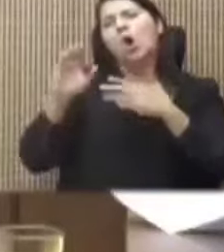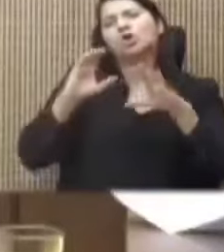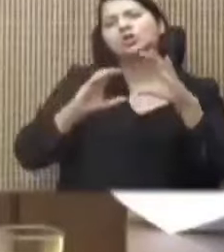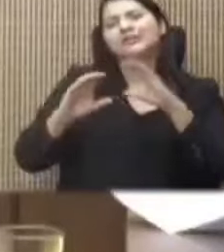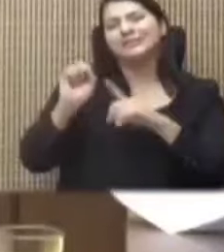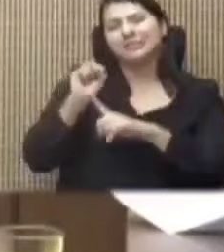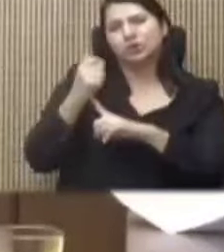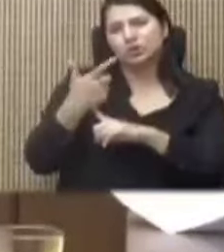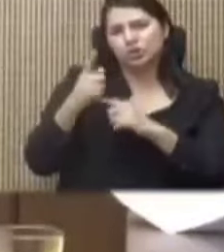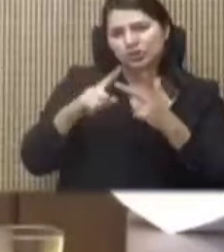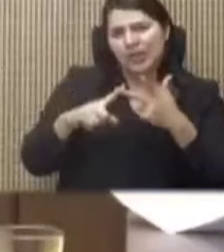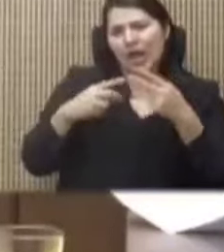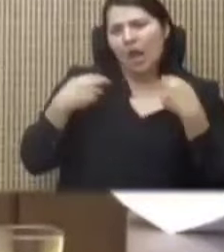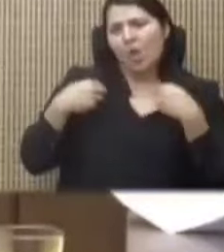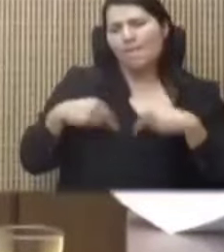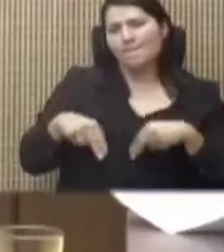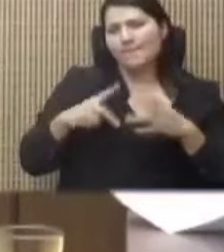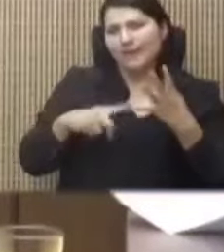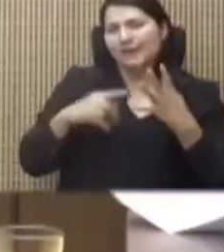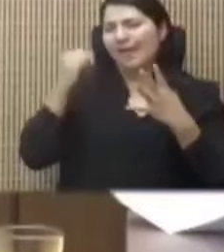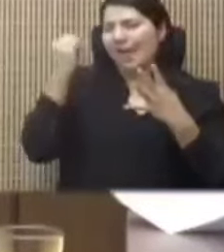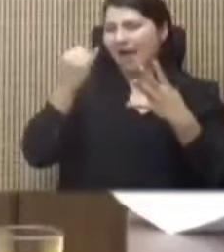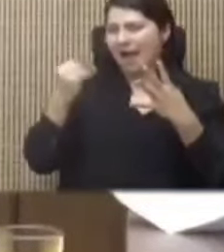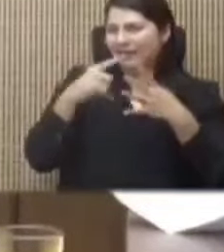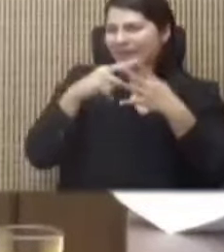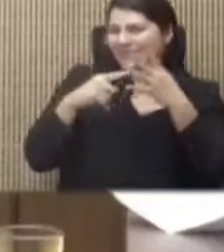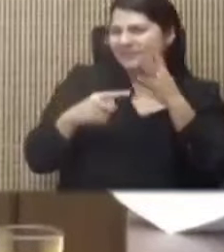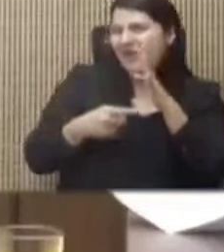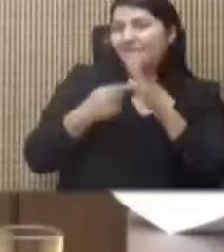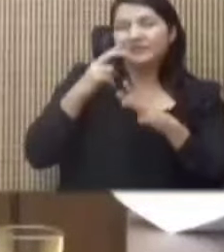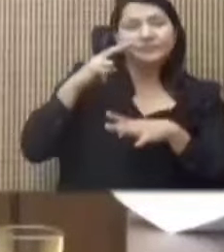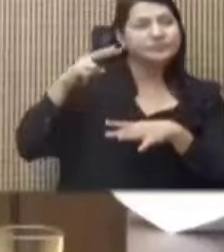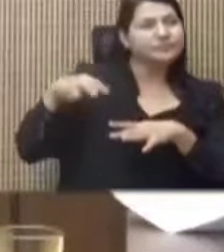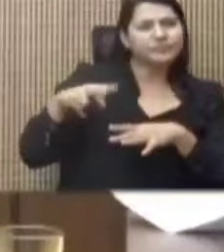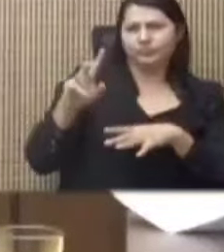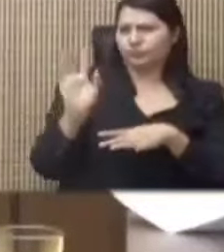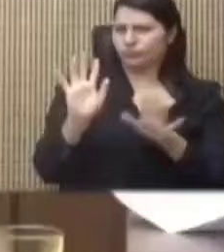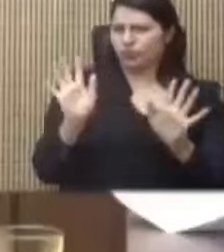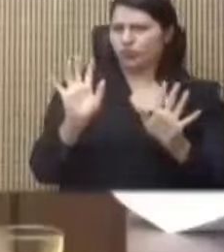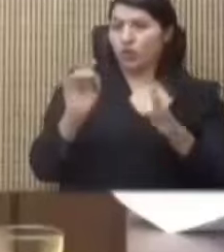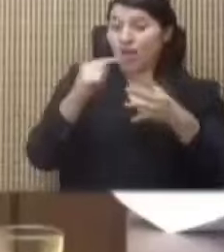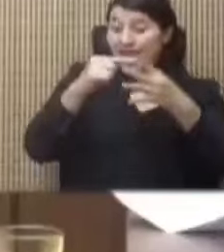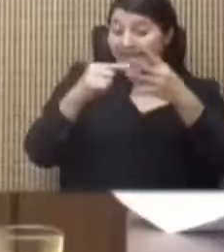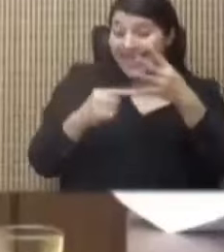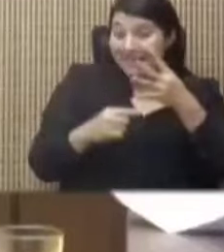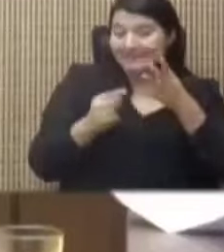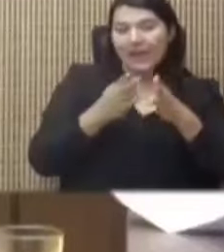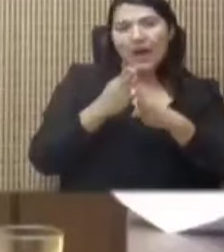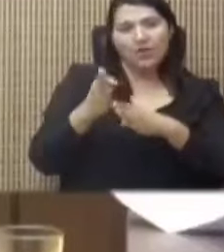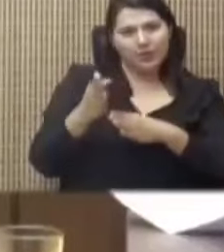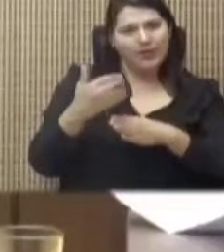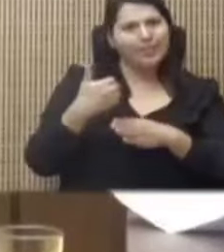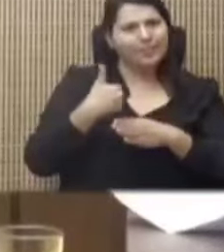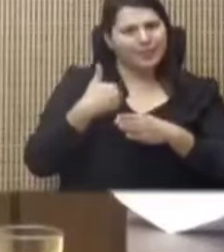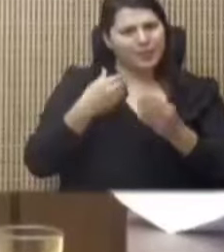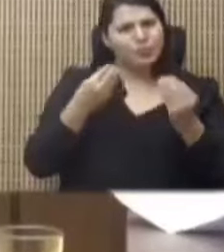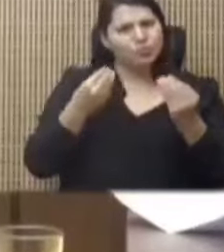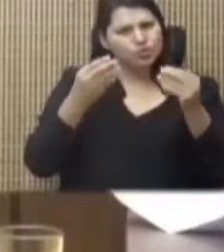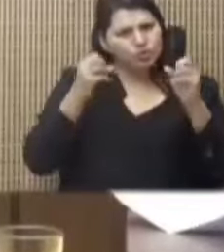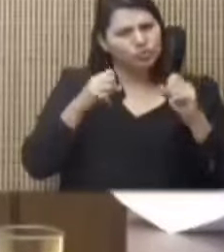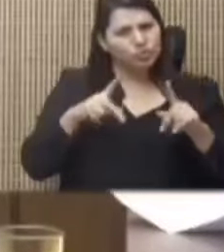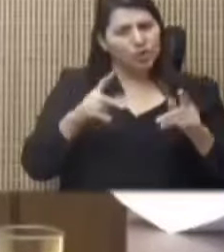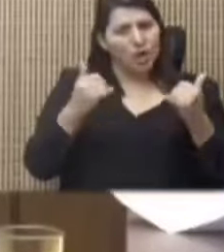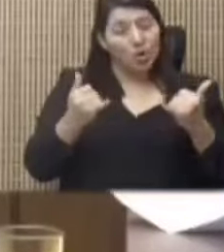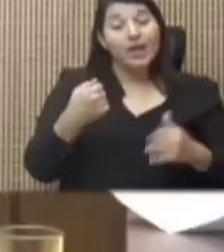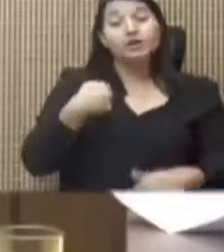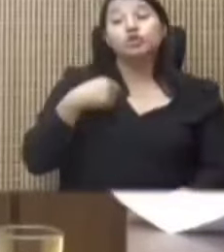artes, y yo creo que todavía hay un lugar importante para este tipo de carreras. Yo escogí